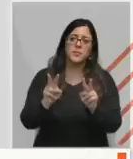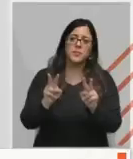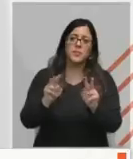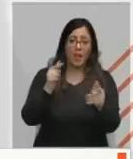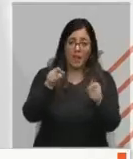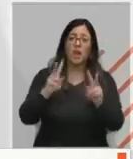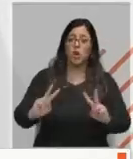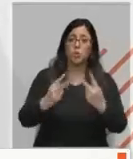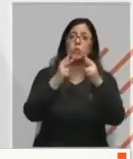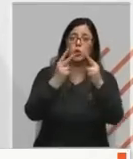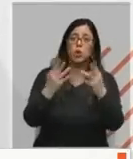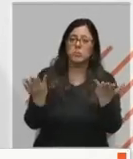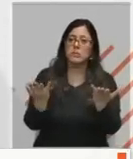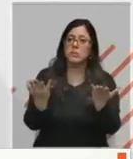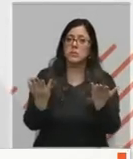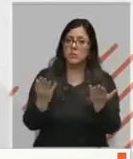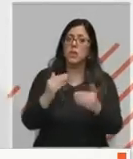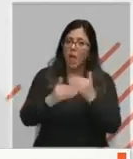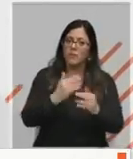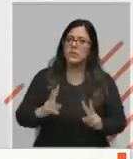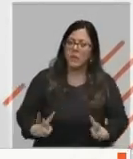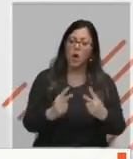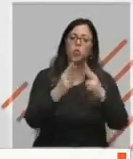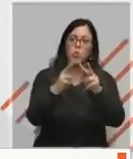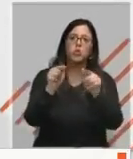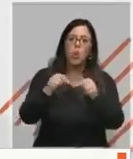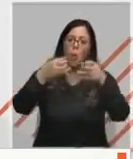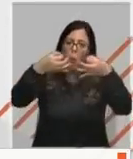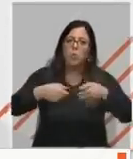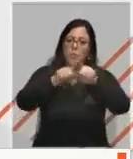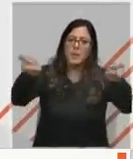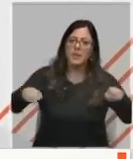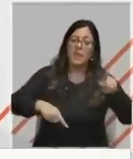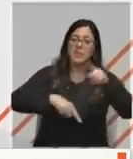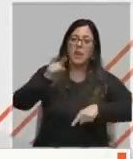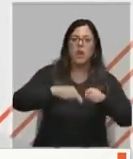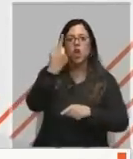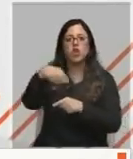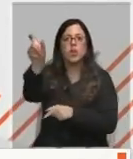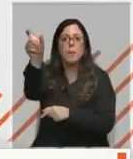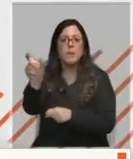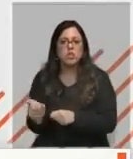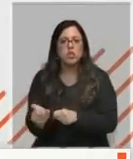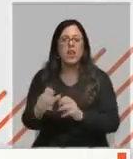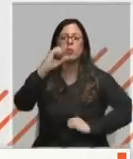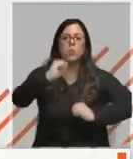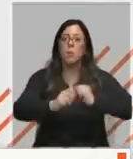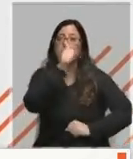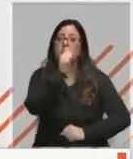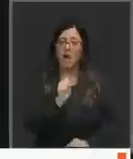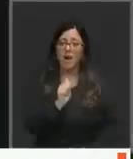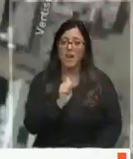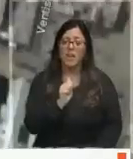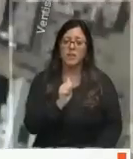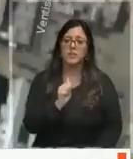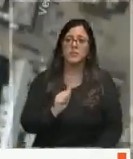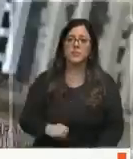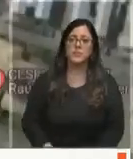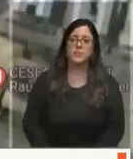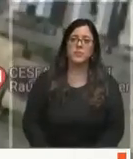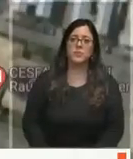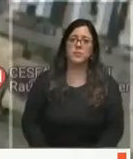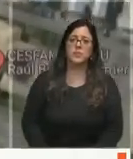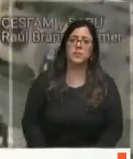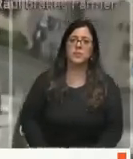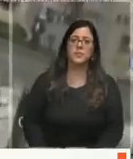avanza. Cómo avanza una construcción en un terreno de otra persona, de una empresa privada. Padre